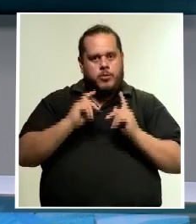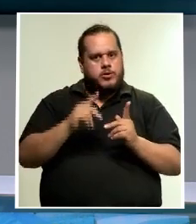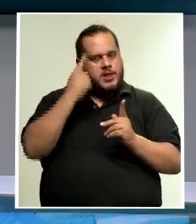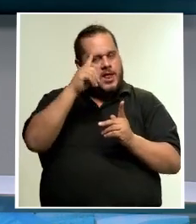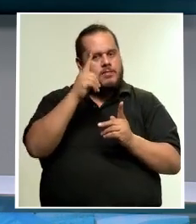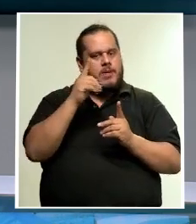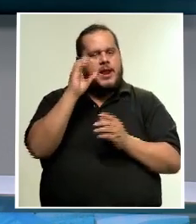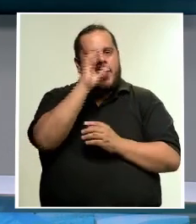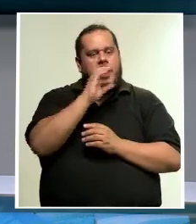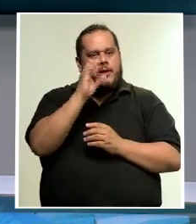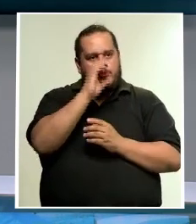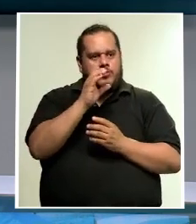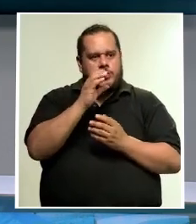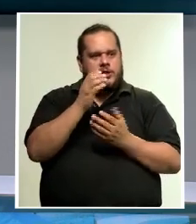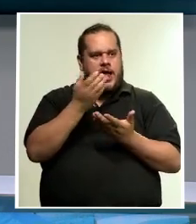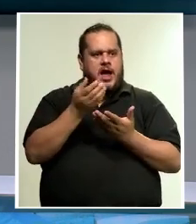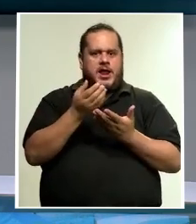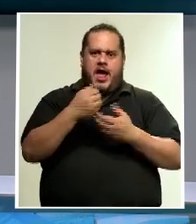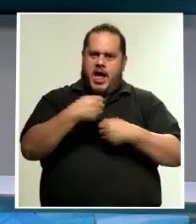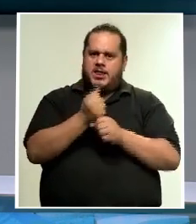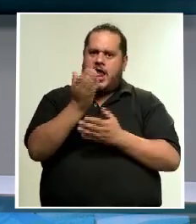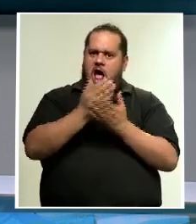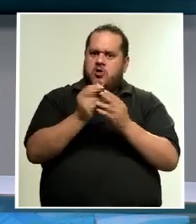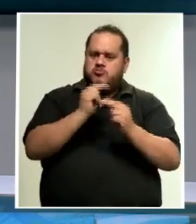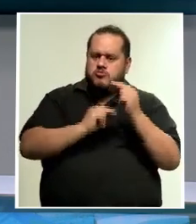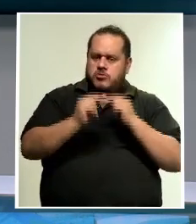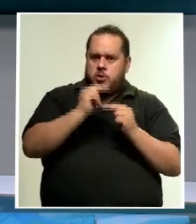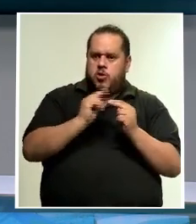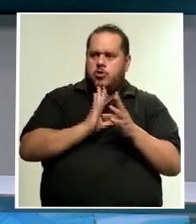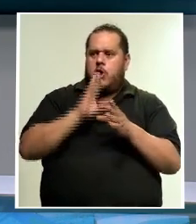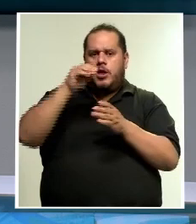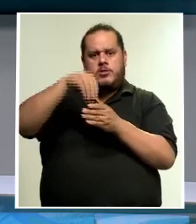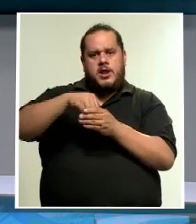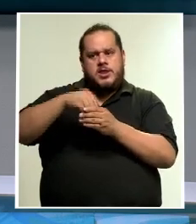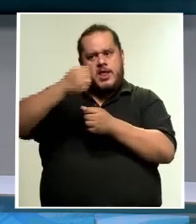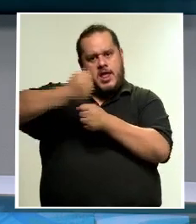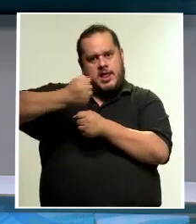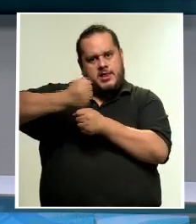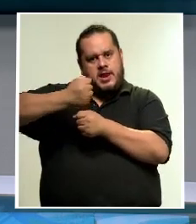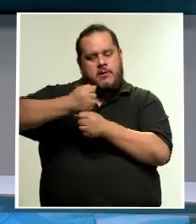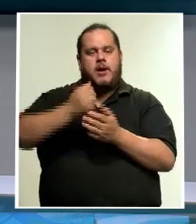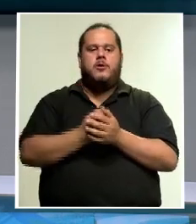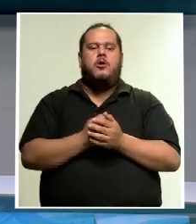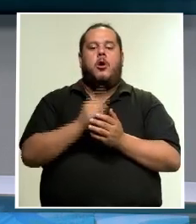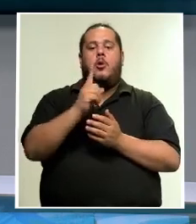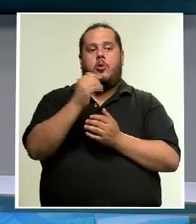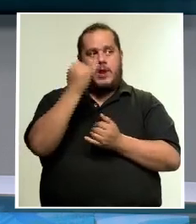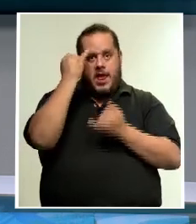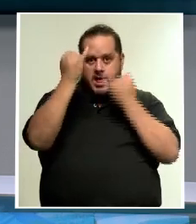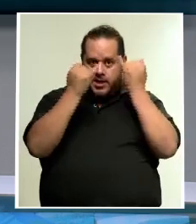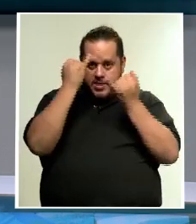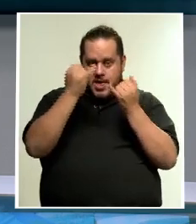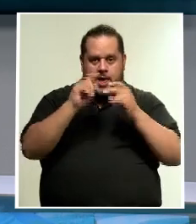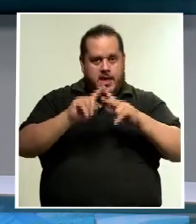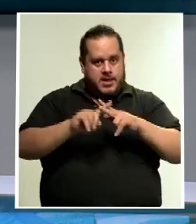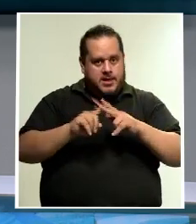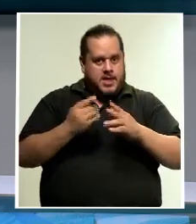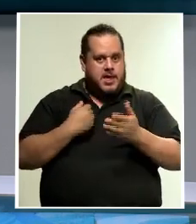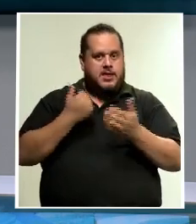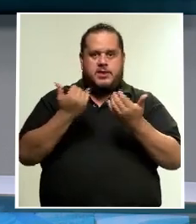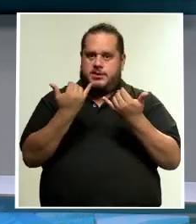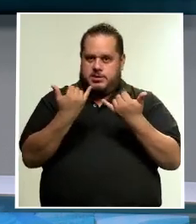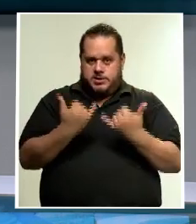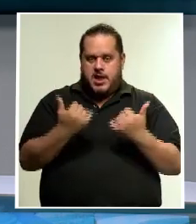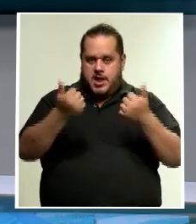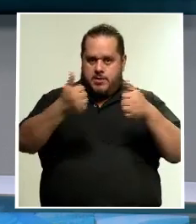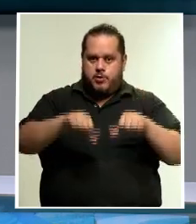generar emprendimientos y ayudarse a colocarse en el mercado laboral. Se trata de una iniciativa que aprobó la Comisión de la Mujer